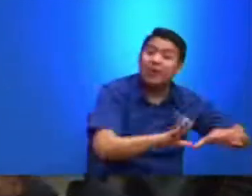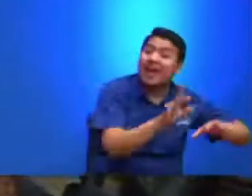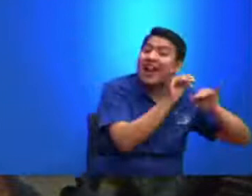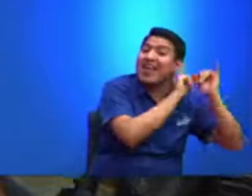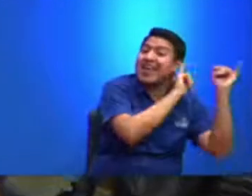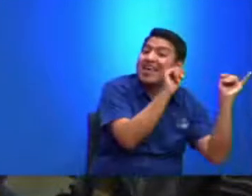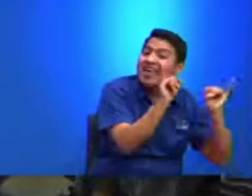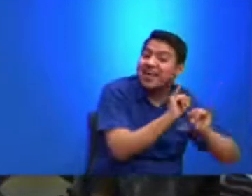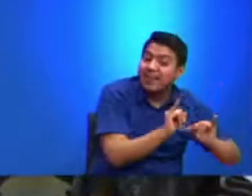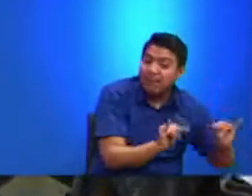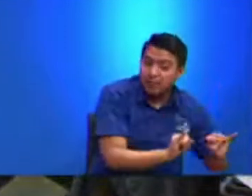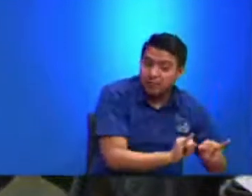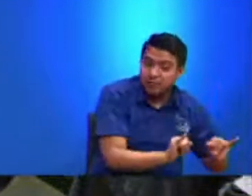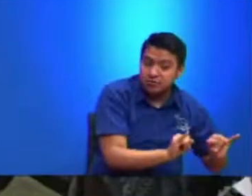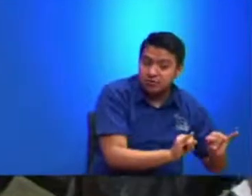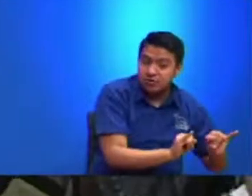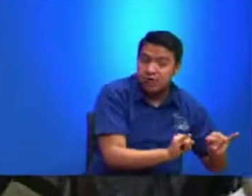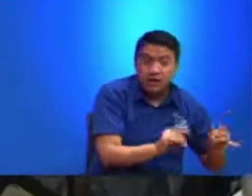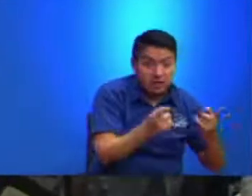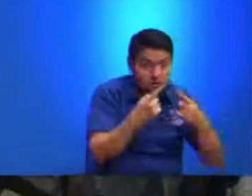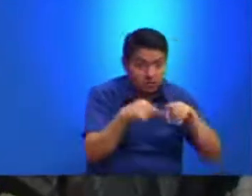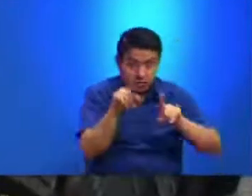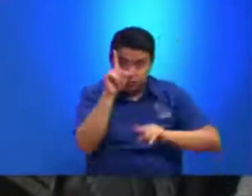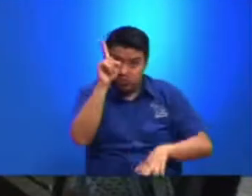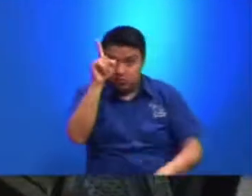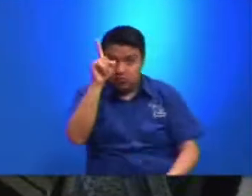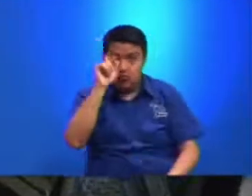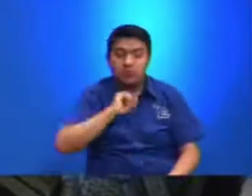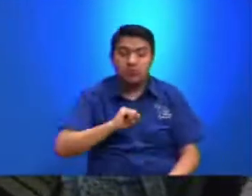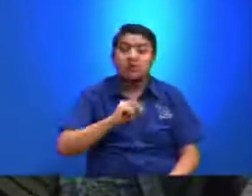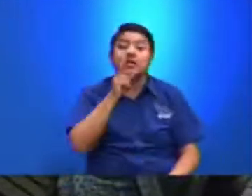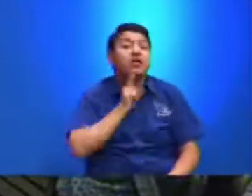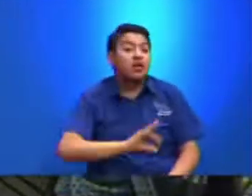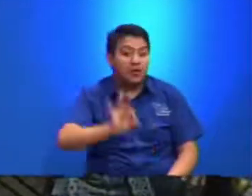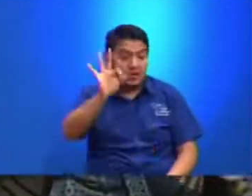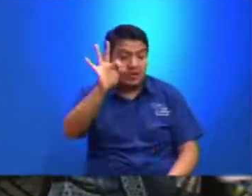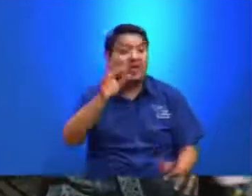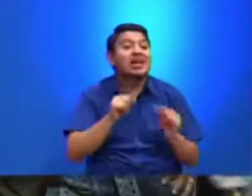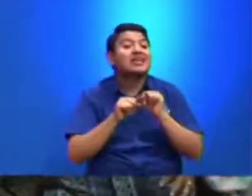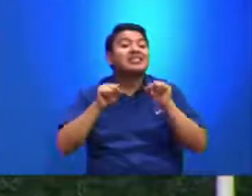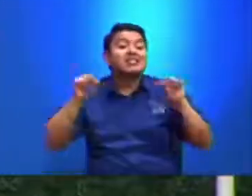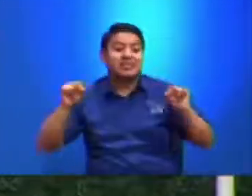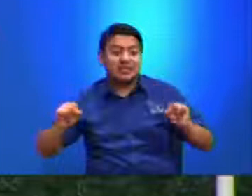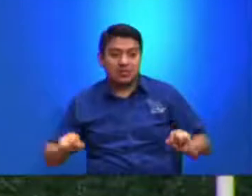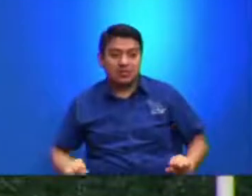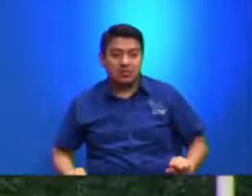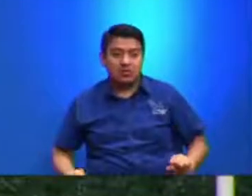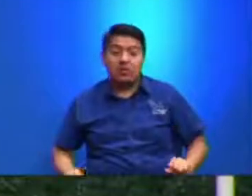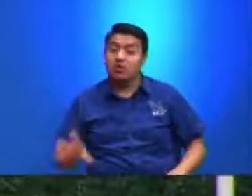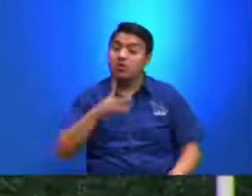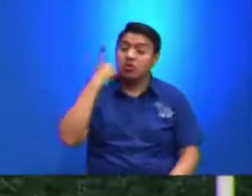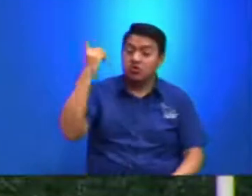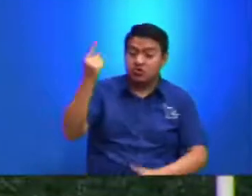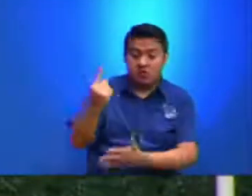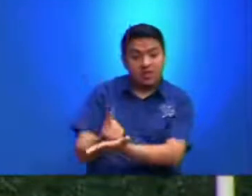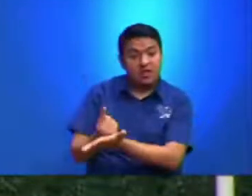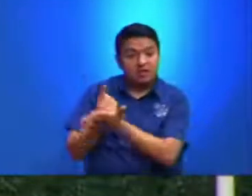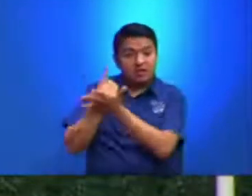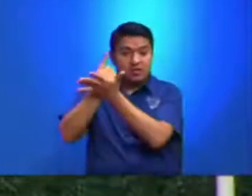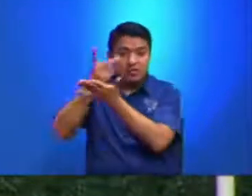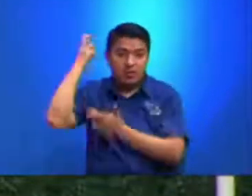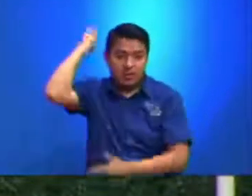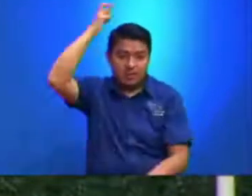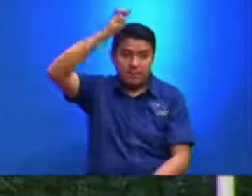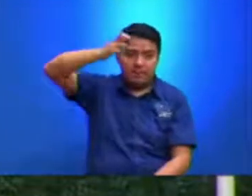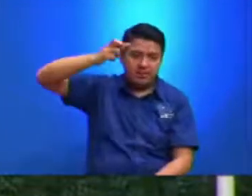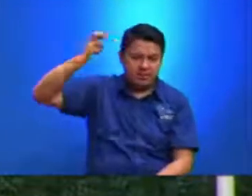Y entonces un hijo de Joyada que se llamaba Zacarías, Dios lo levantó como profeta y